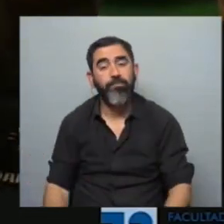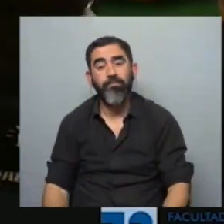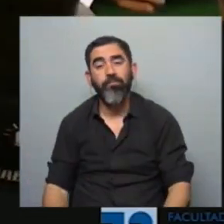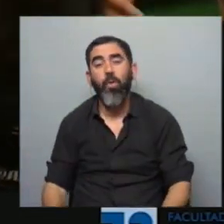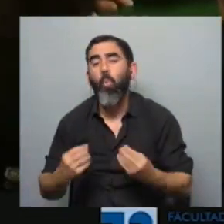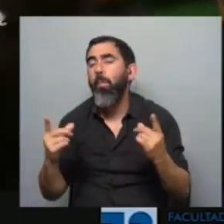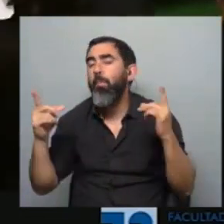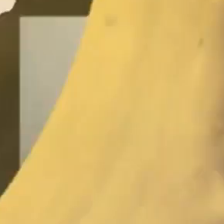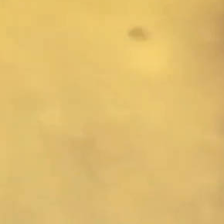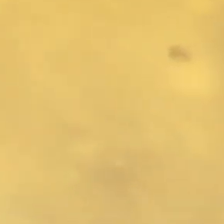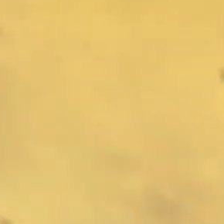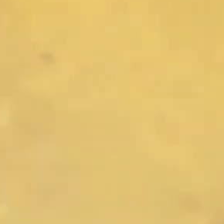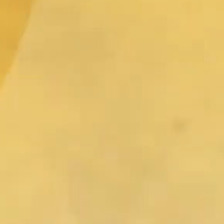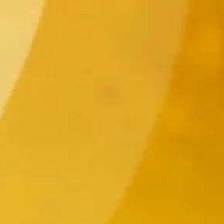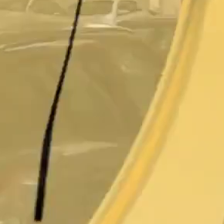pantalla.